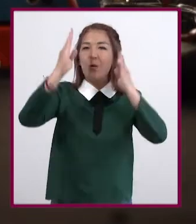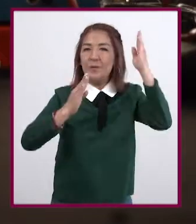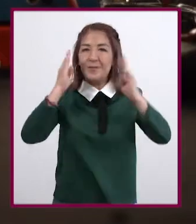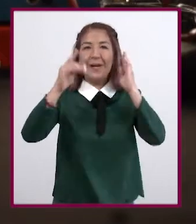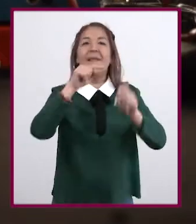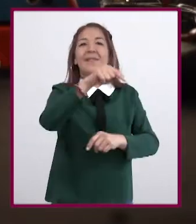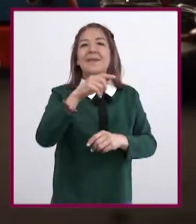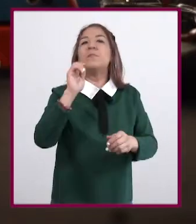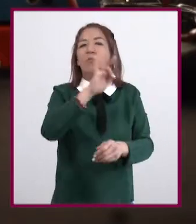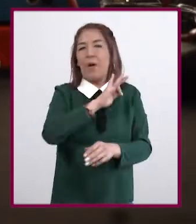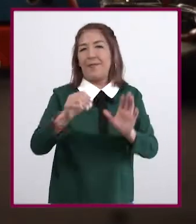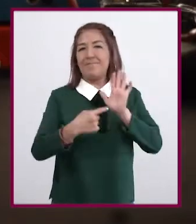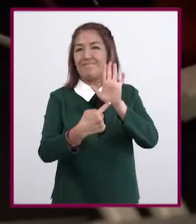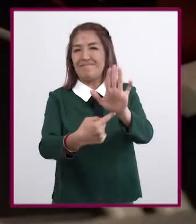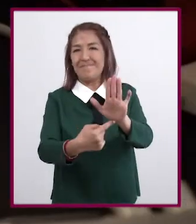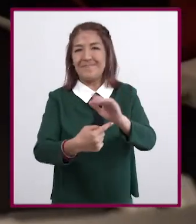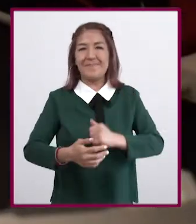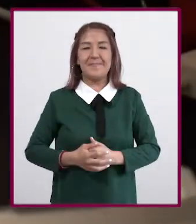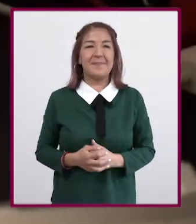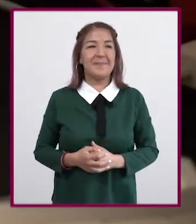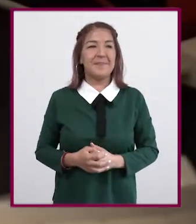es arte.